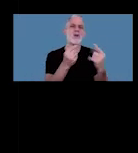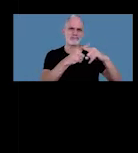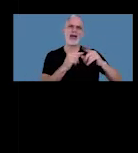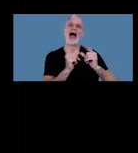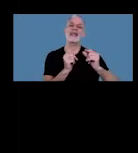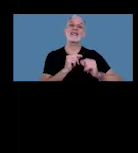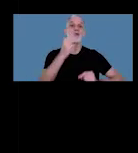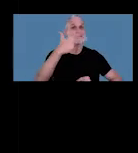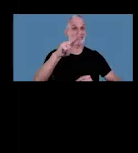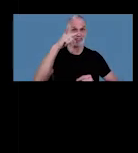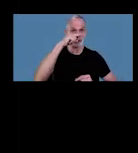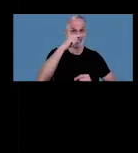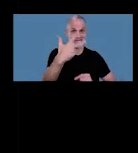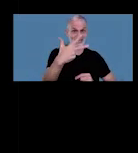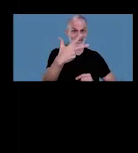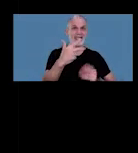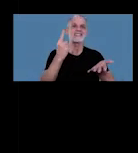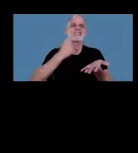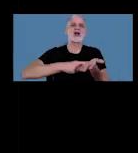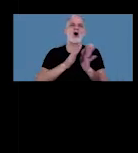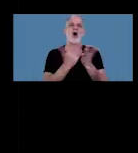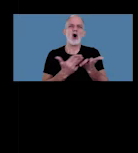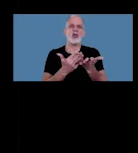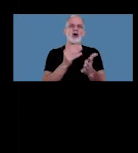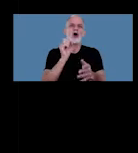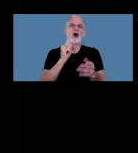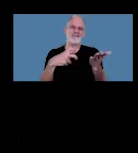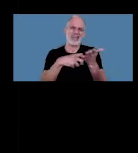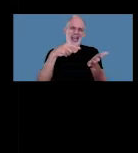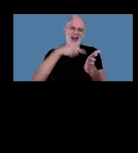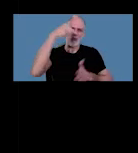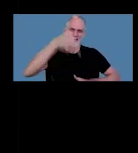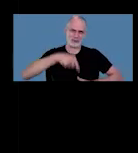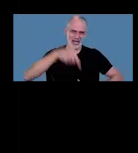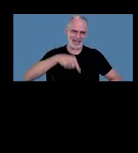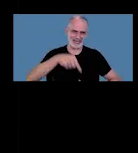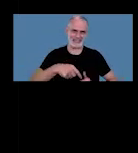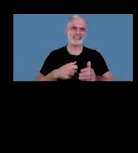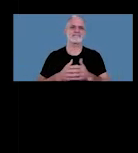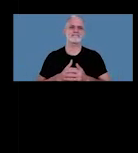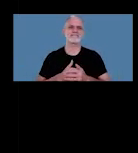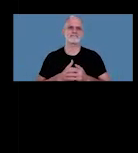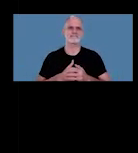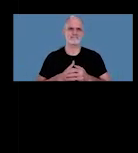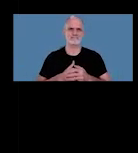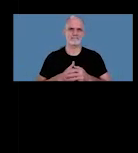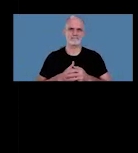artículo 373 del Código Fiscal de la Ciudad Autónoma de Buenos Aires.